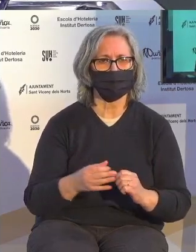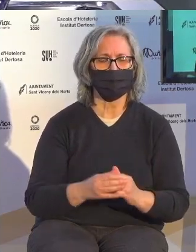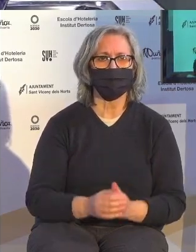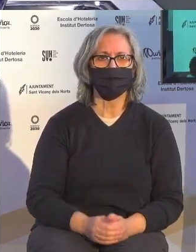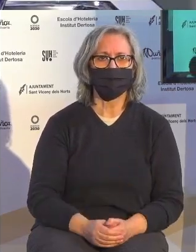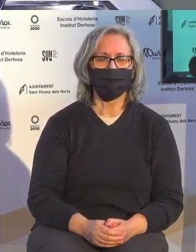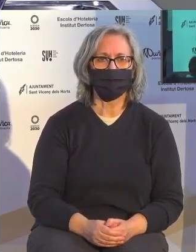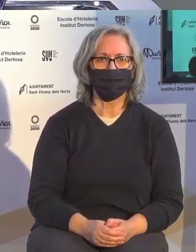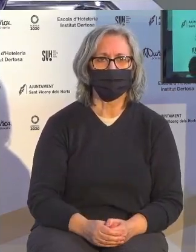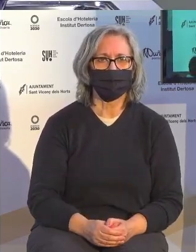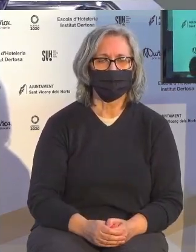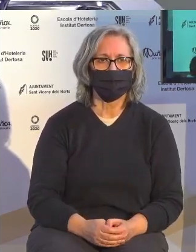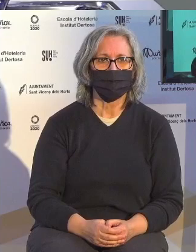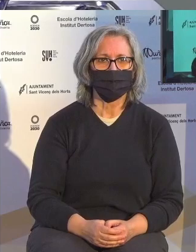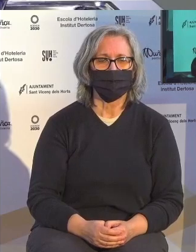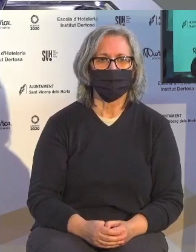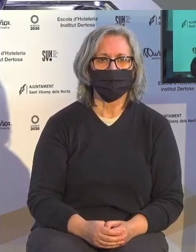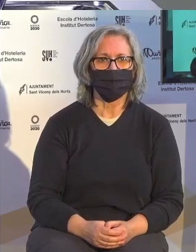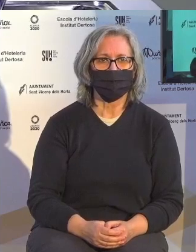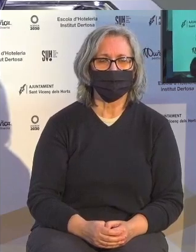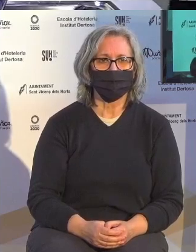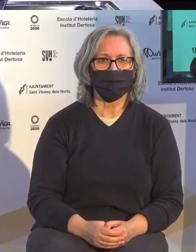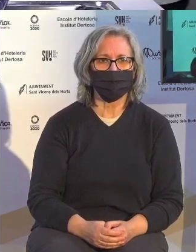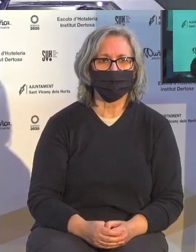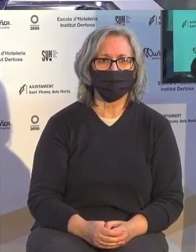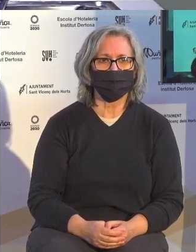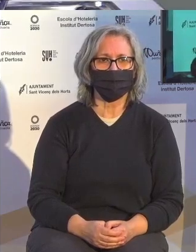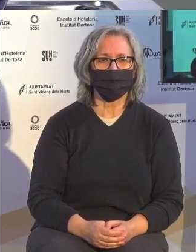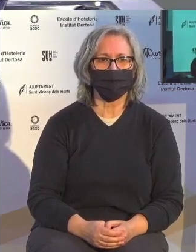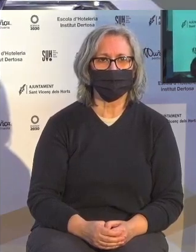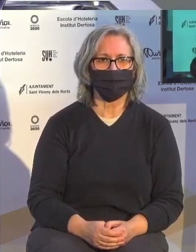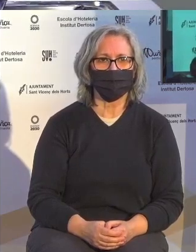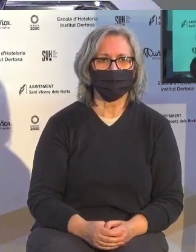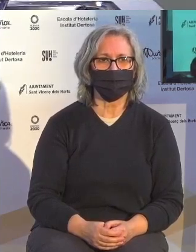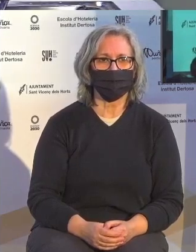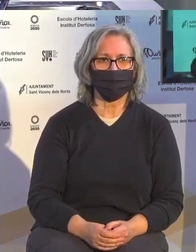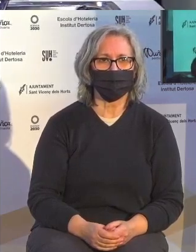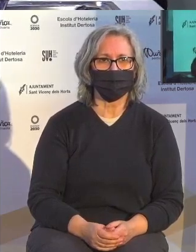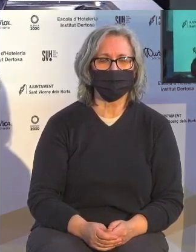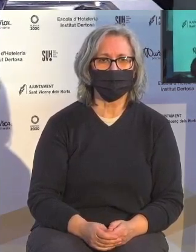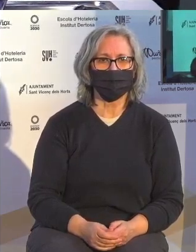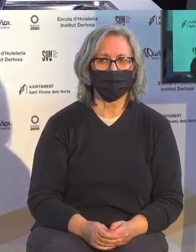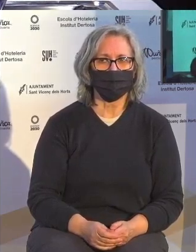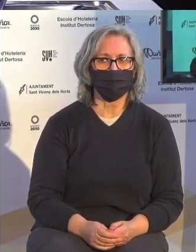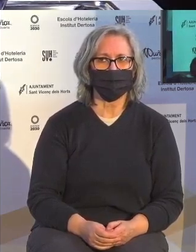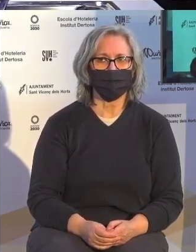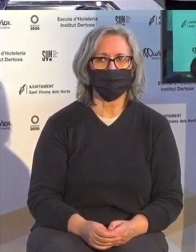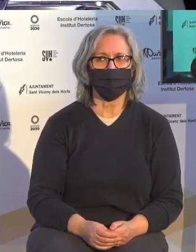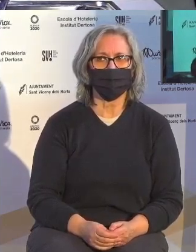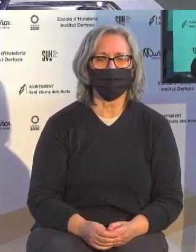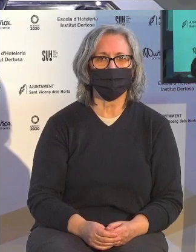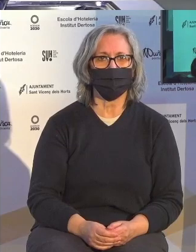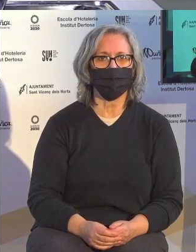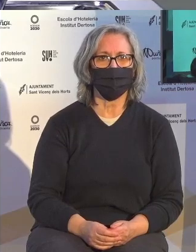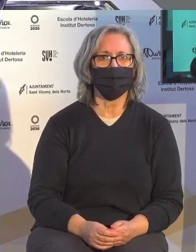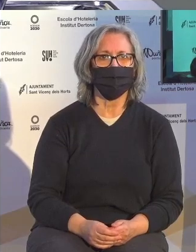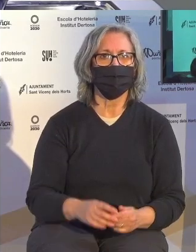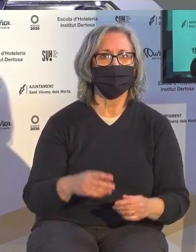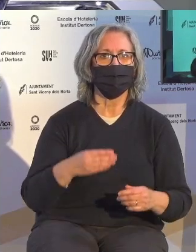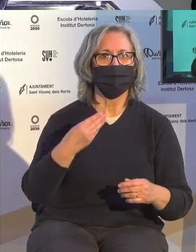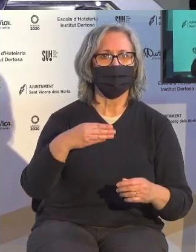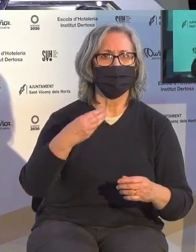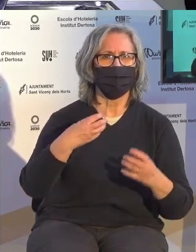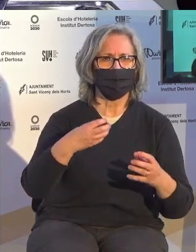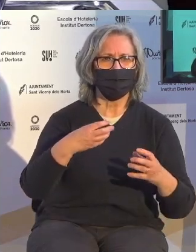y creo que es por eso que me encanta el pastelero porque que no se debe ver una textura tan shiny que podéis pelear con